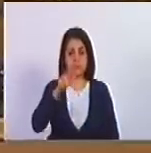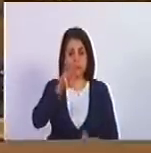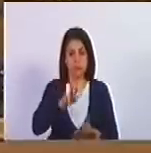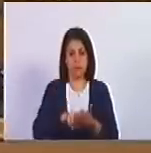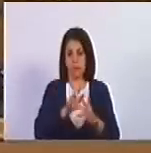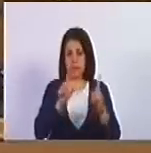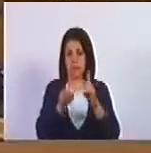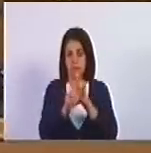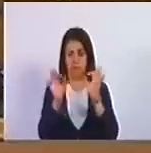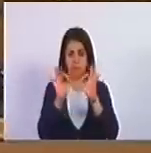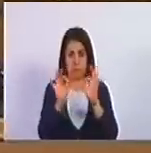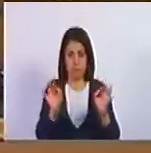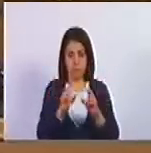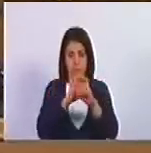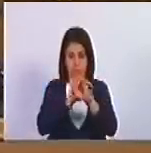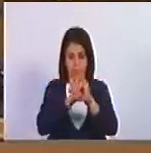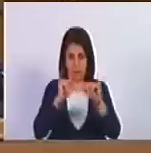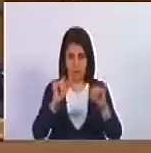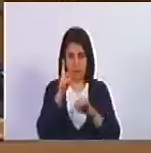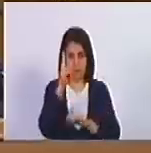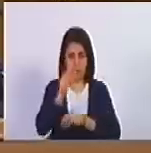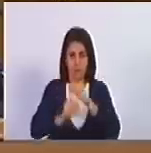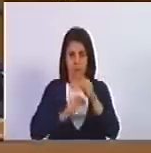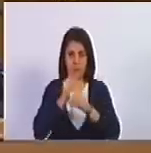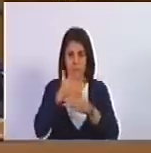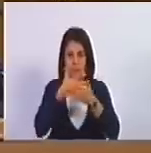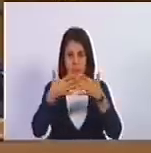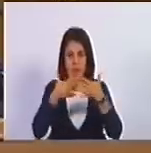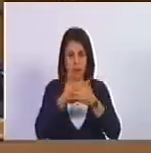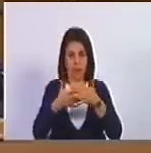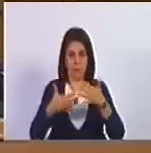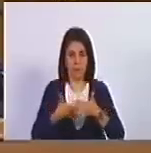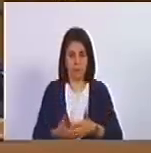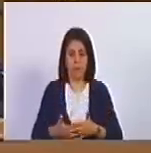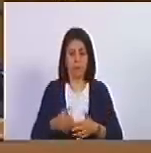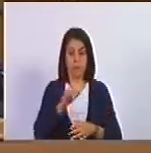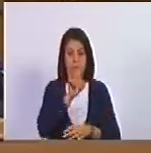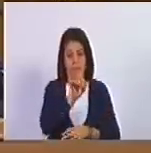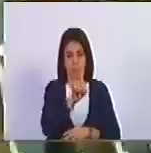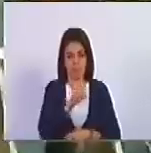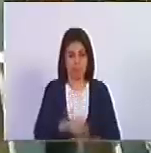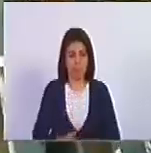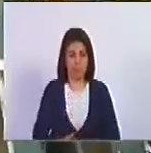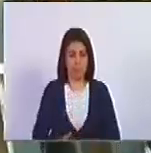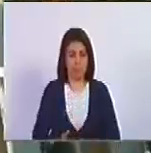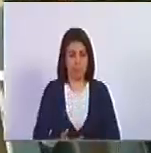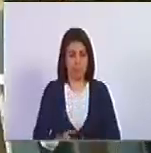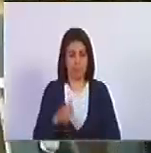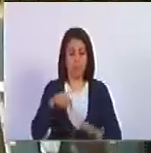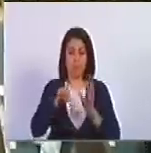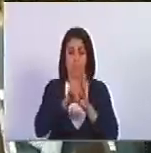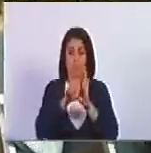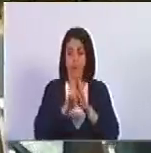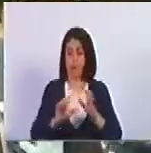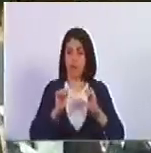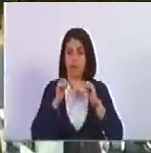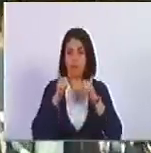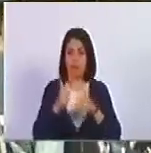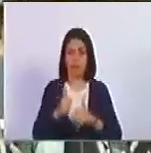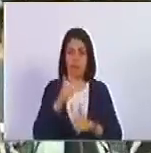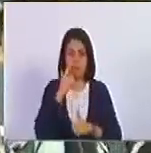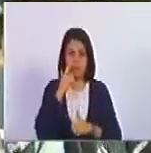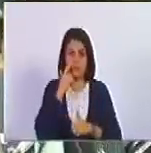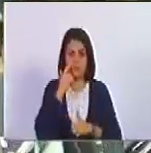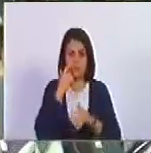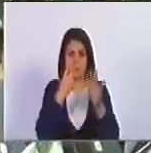sin modificación la disposición final primera, la cual queda redactada en los siguientes términos. Primera, esta ley entrará en vigencia